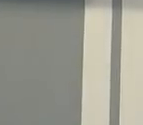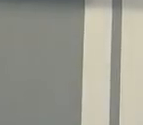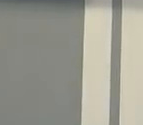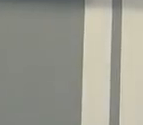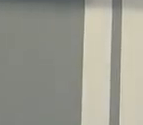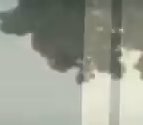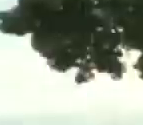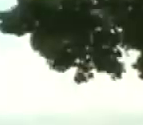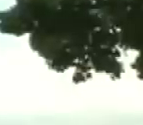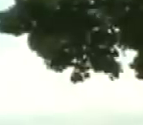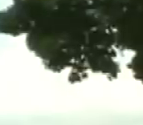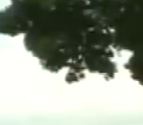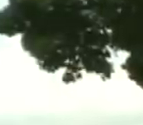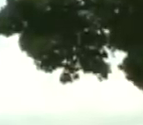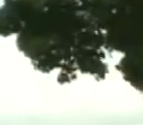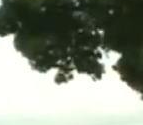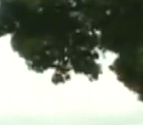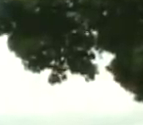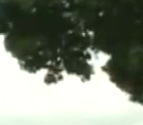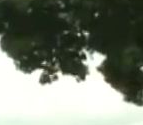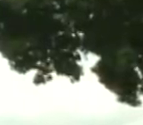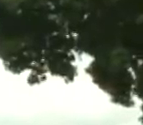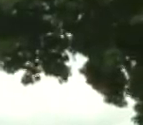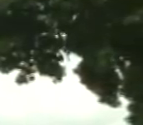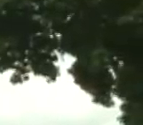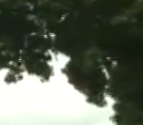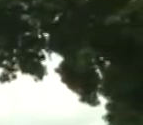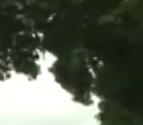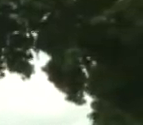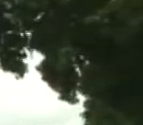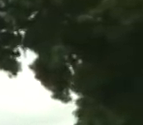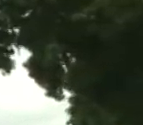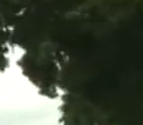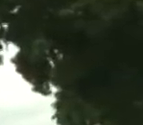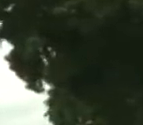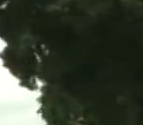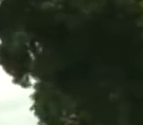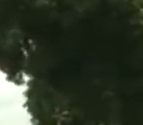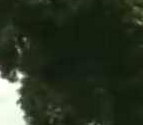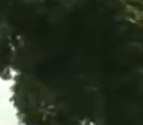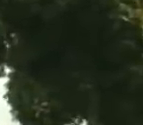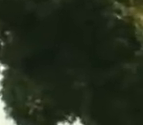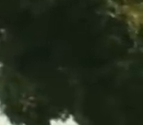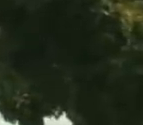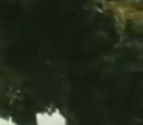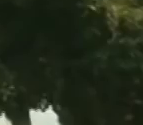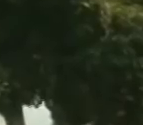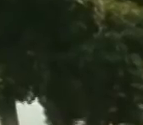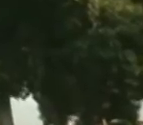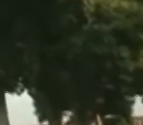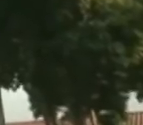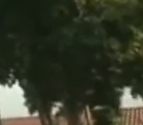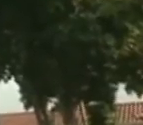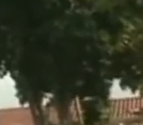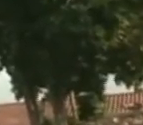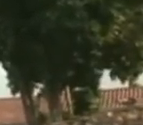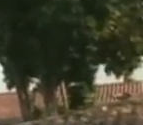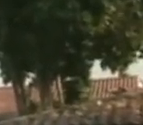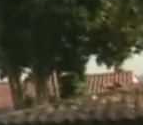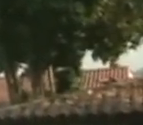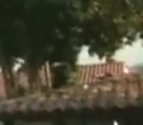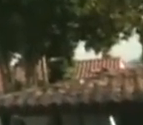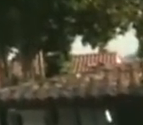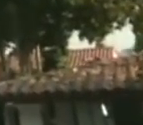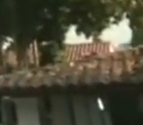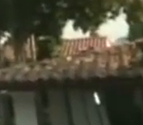buenas tardes a toda venezuela me saludó desde aquí